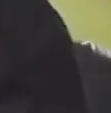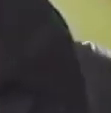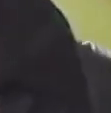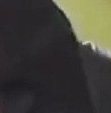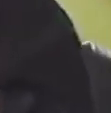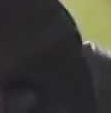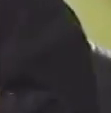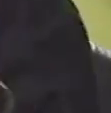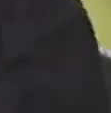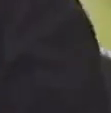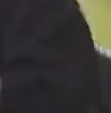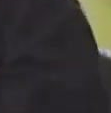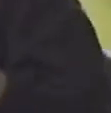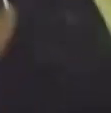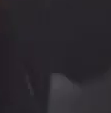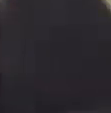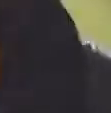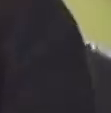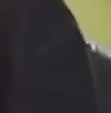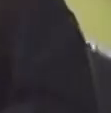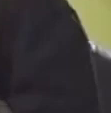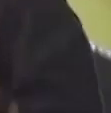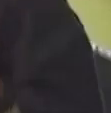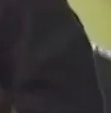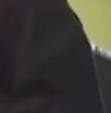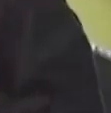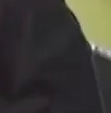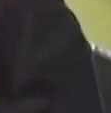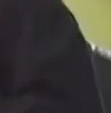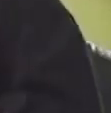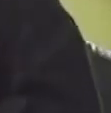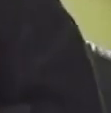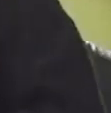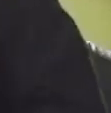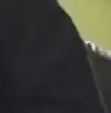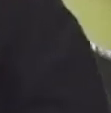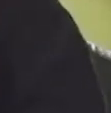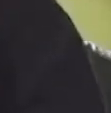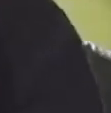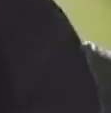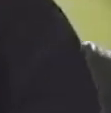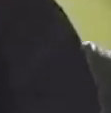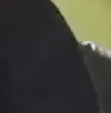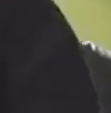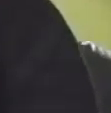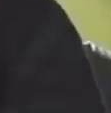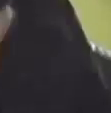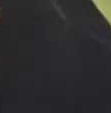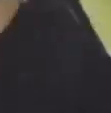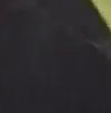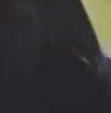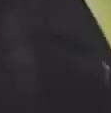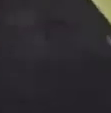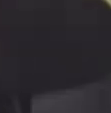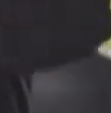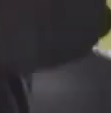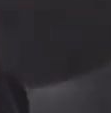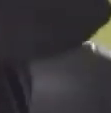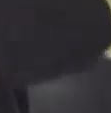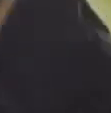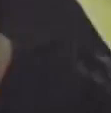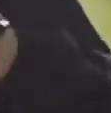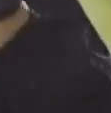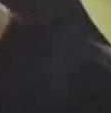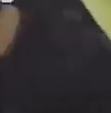quieran. Si tienen discapacidad, pero no importa, pueden hacer muchas cosas. Y es importante, yo les